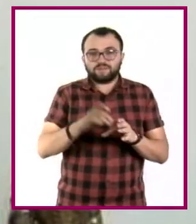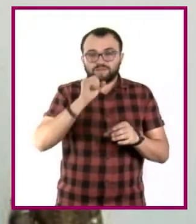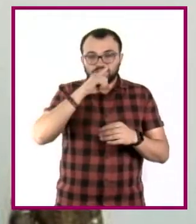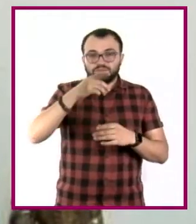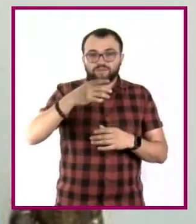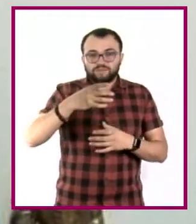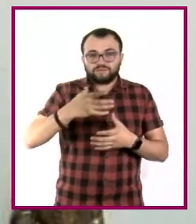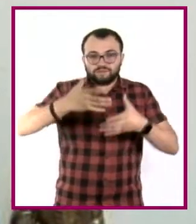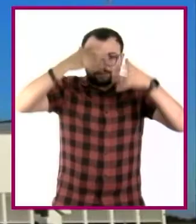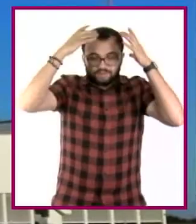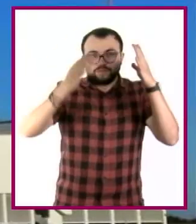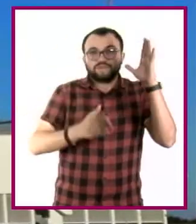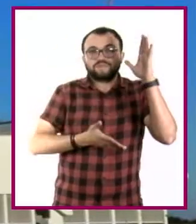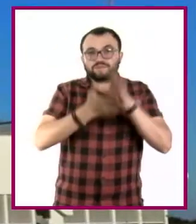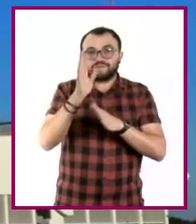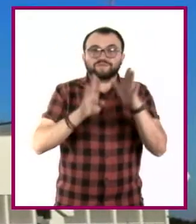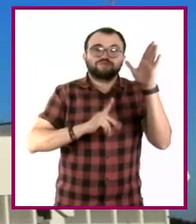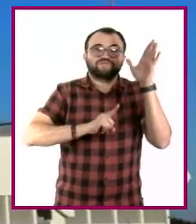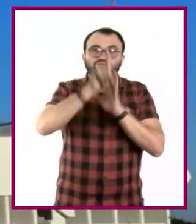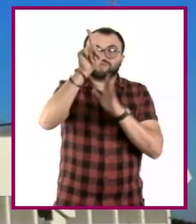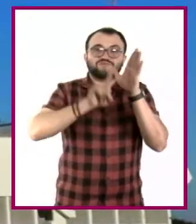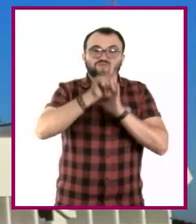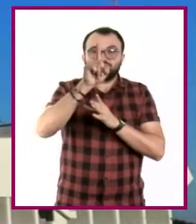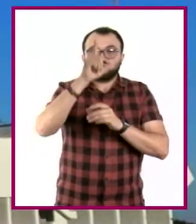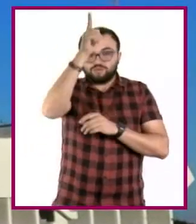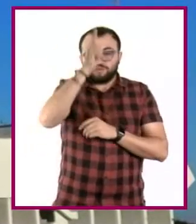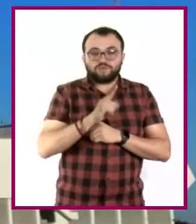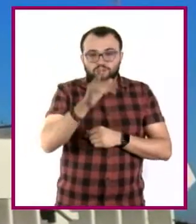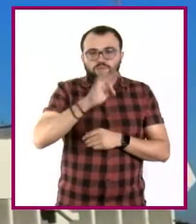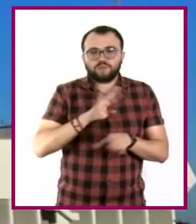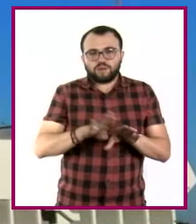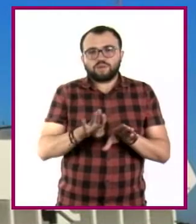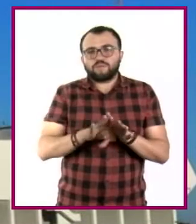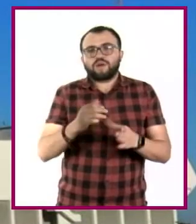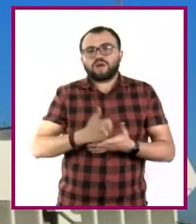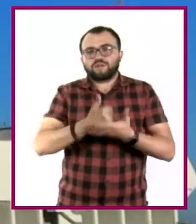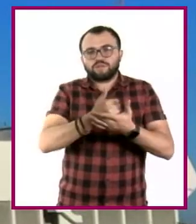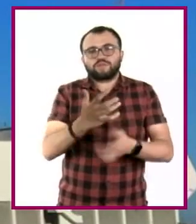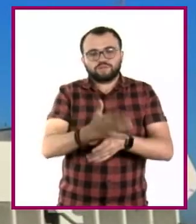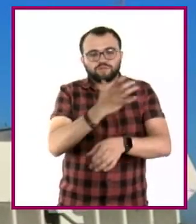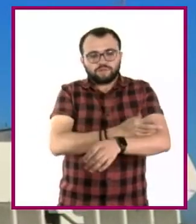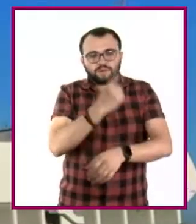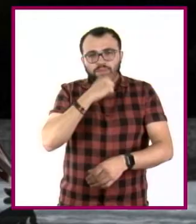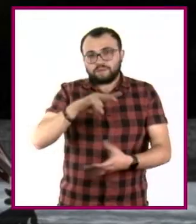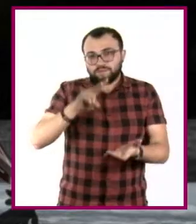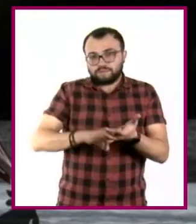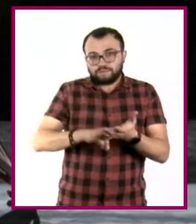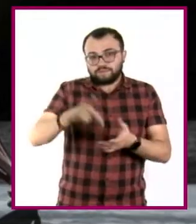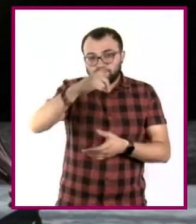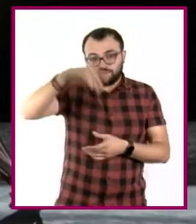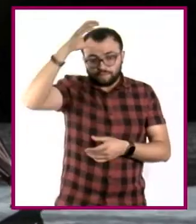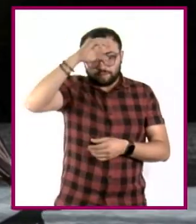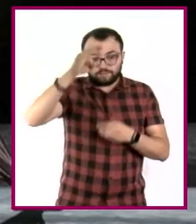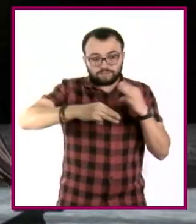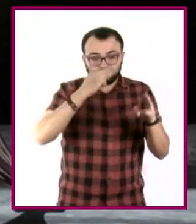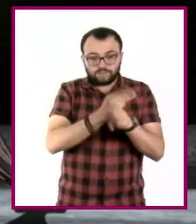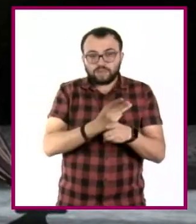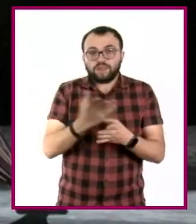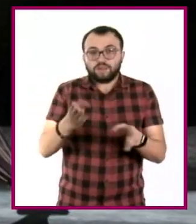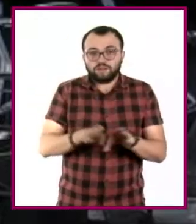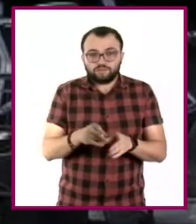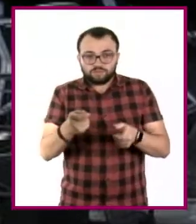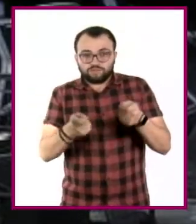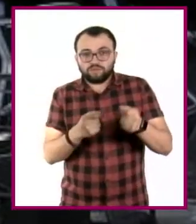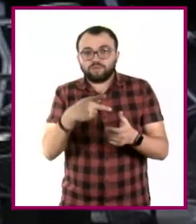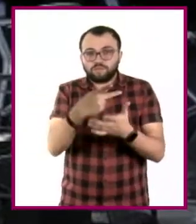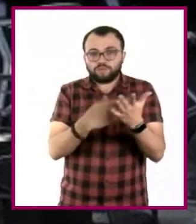realizarán misiones a la Luna. Este experimento ayudará a compartir un conocimiento de gran valor para la ciencia mundial y gestionar su utilización en el